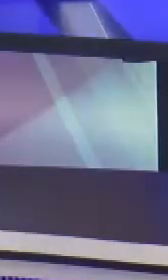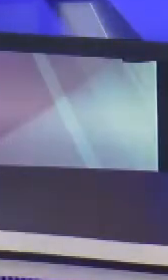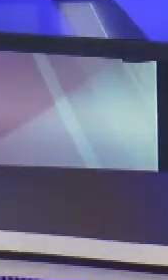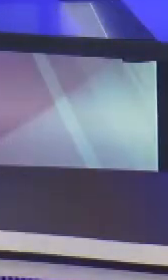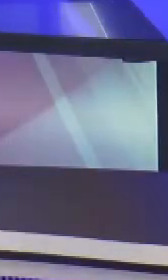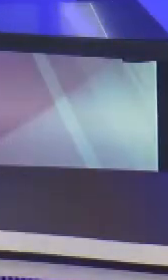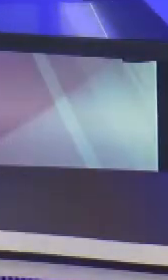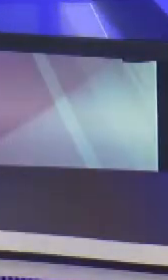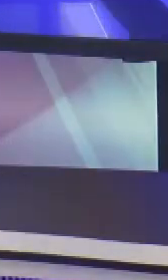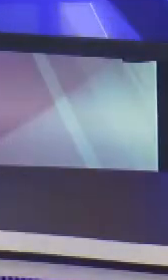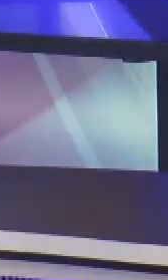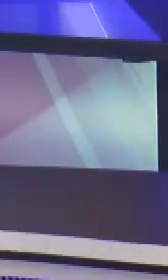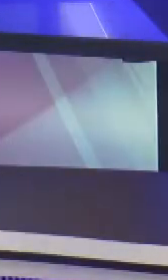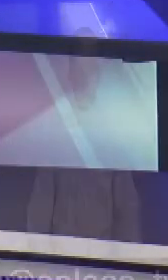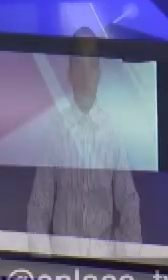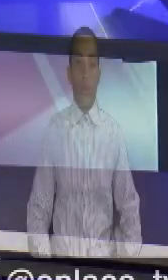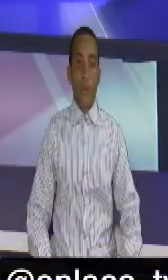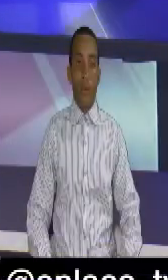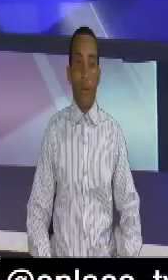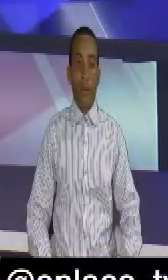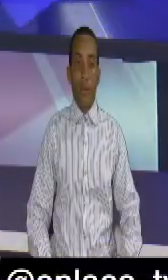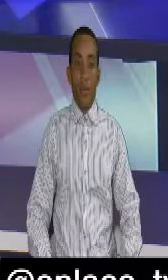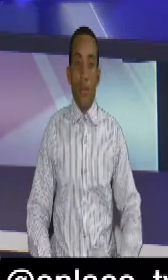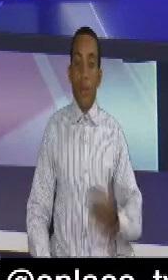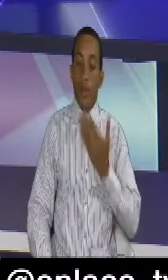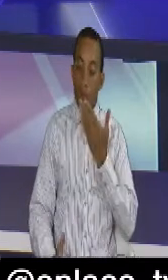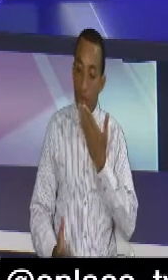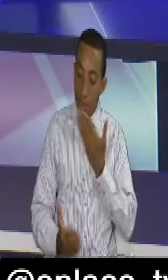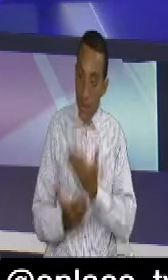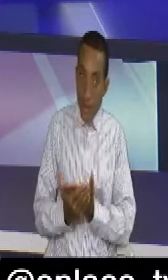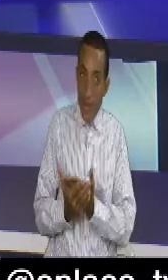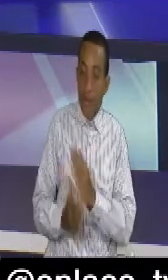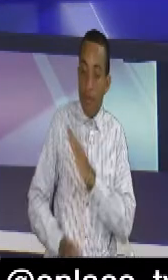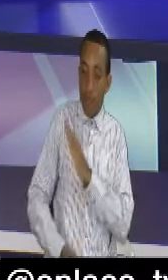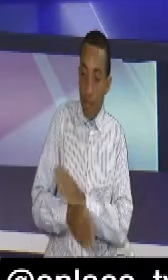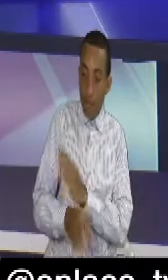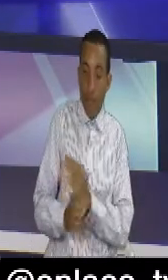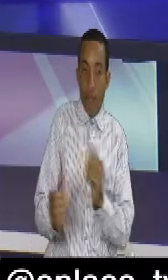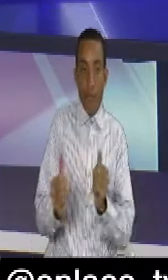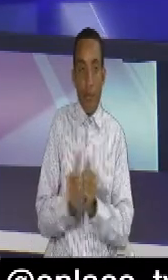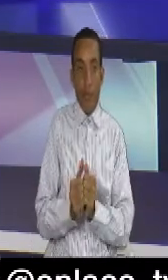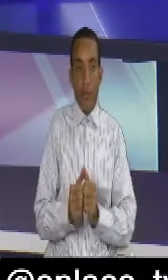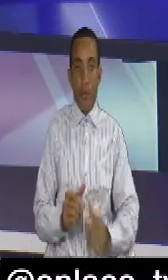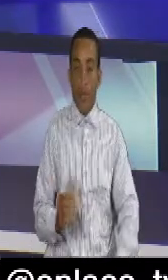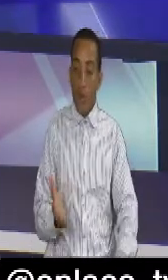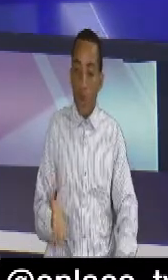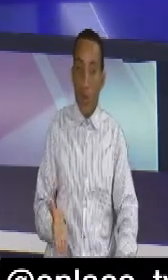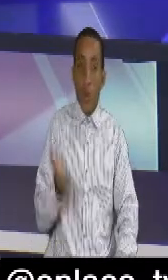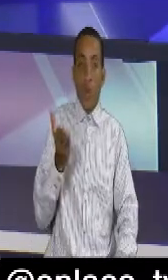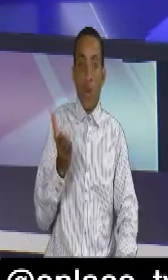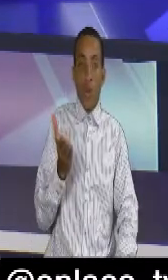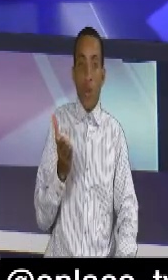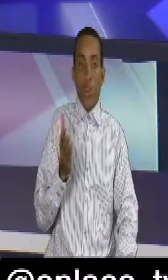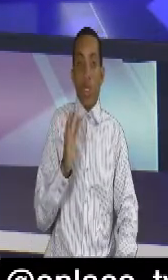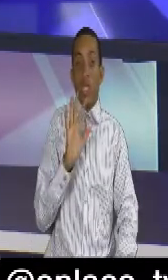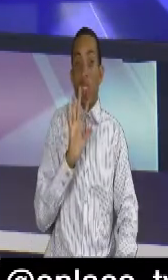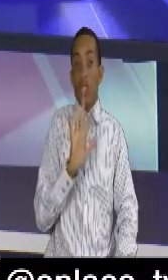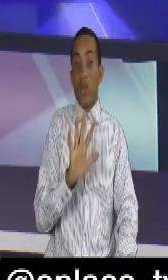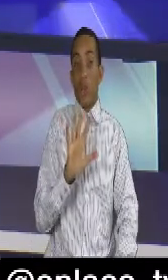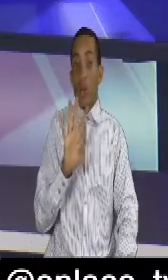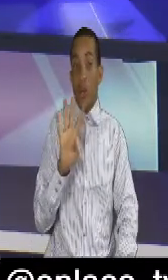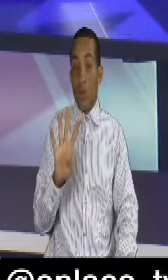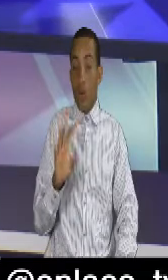Gracias por continuar con nosotros en Enlace Noticias. Un aumento de 54 pesos tuvo hoy el valor del galón de gasolina en